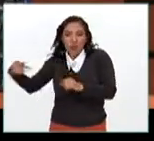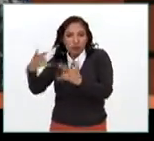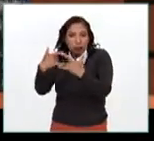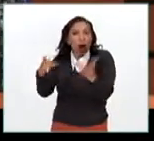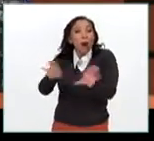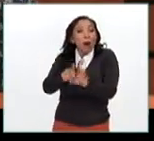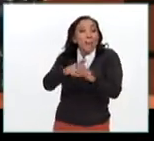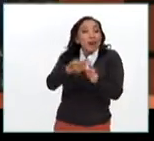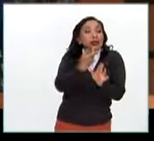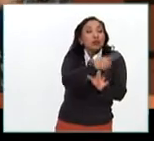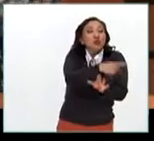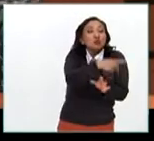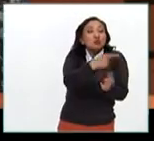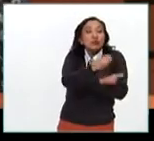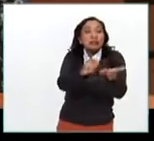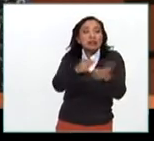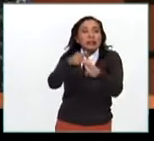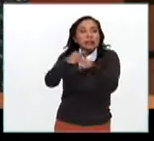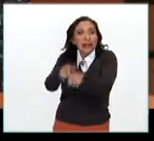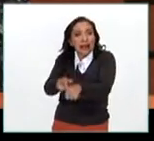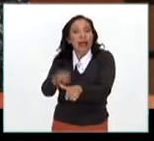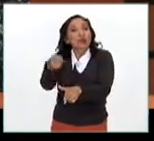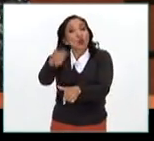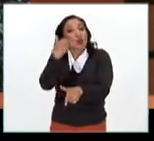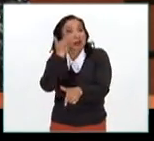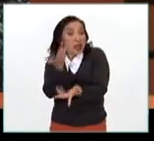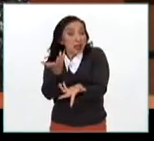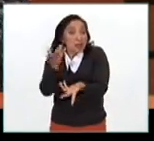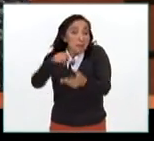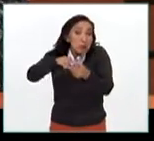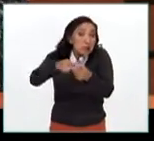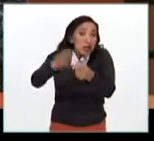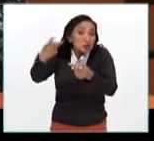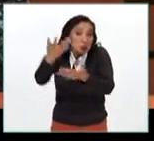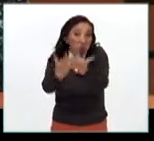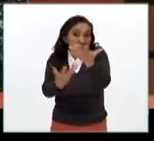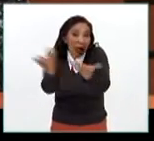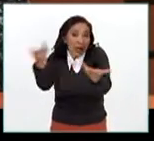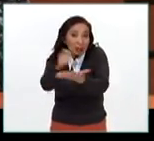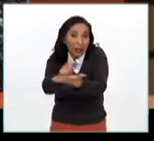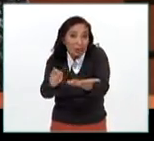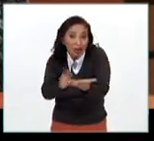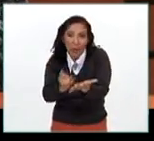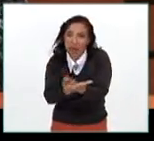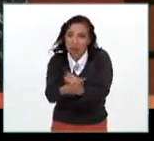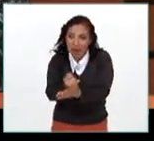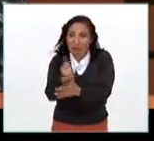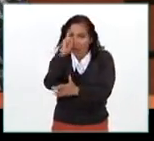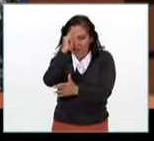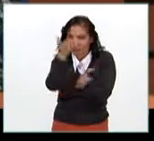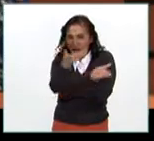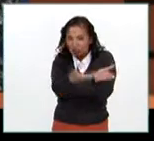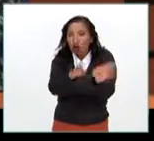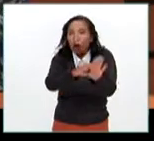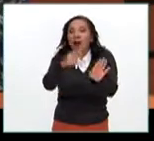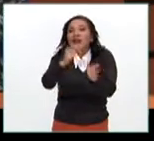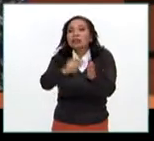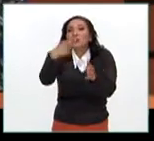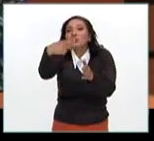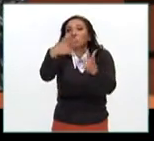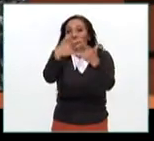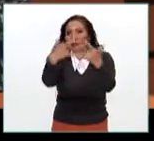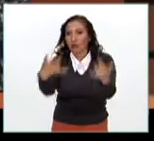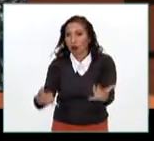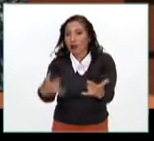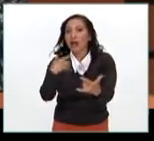sus historias de cómo iniciaron y cómo se han mantenido. Así que quienes quieran comenzar a escribir y que ya están decididos, les recomiendo Cómo escribir tu